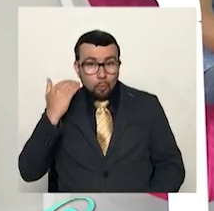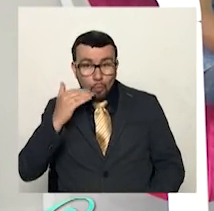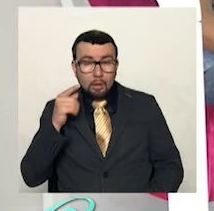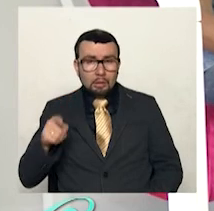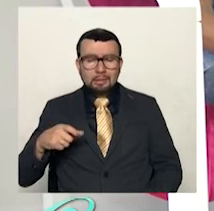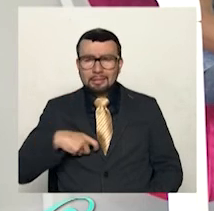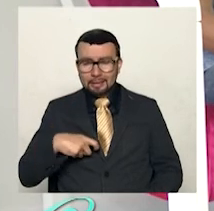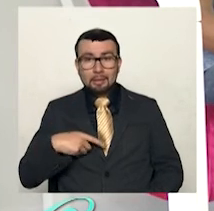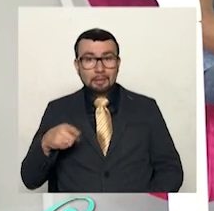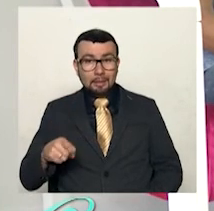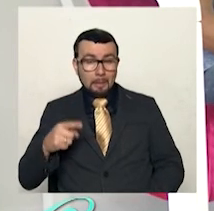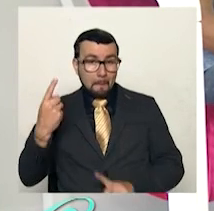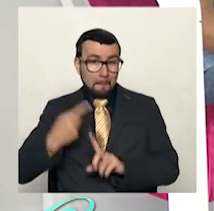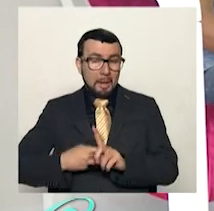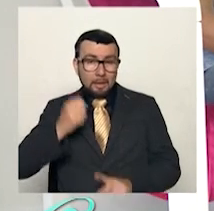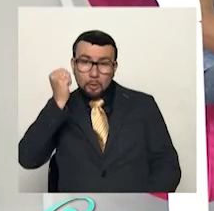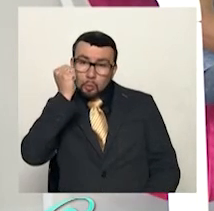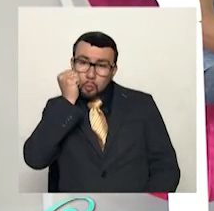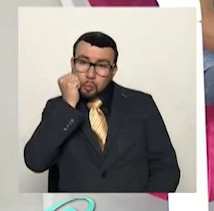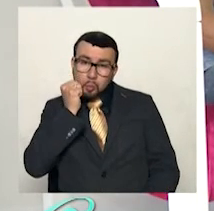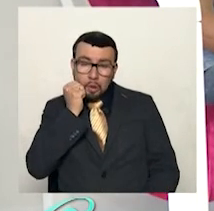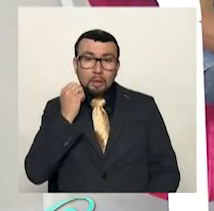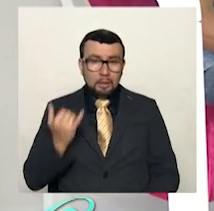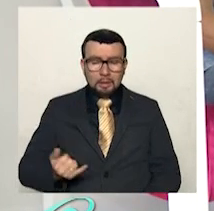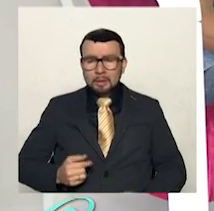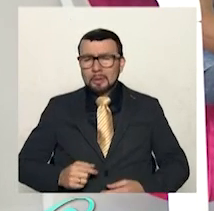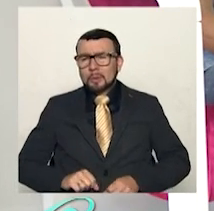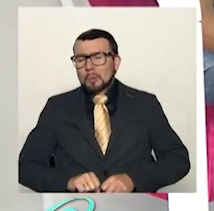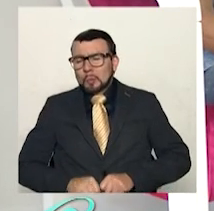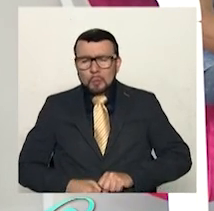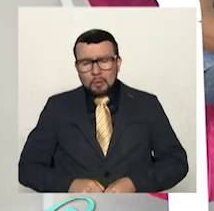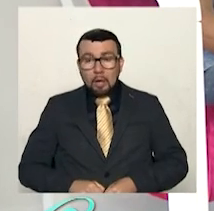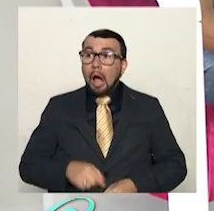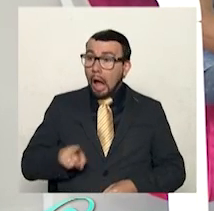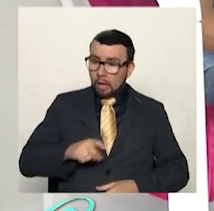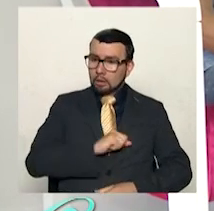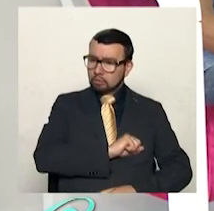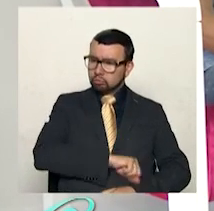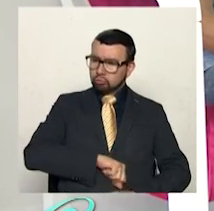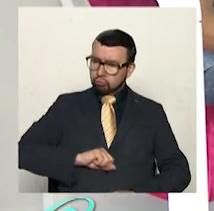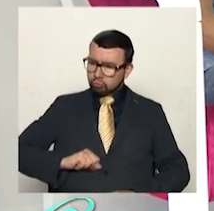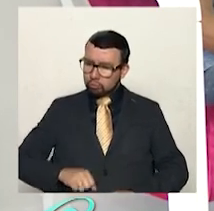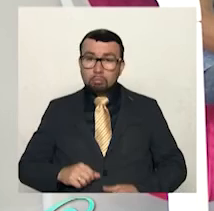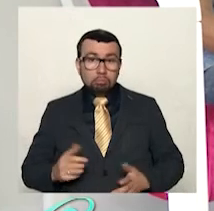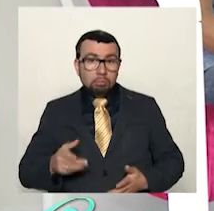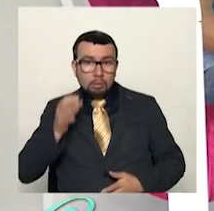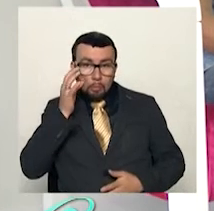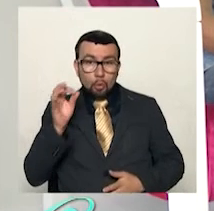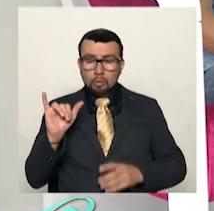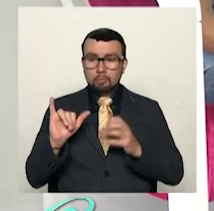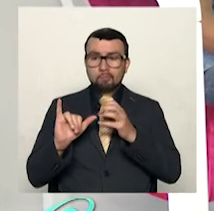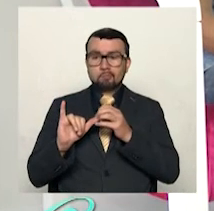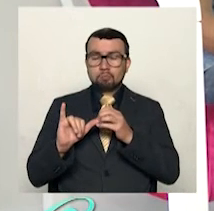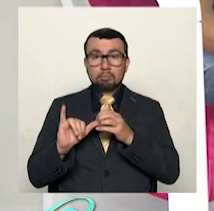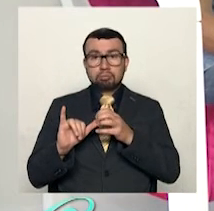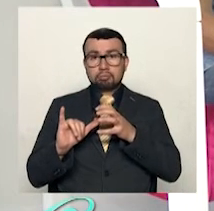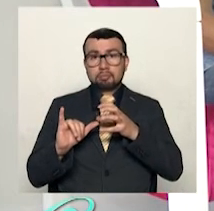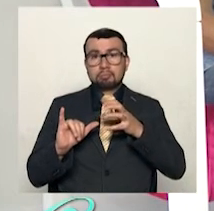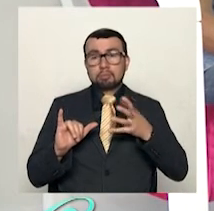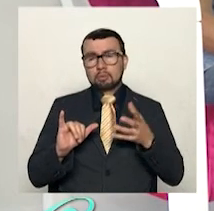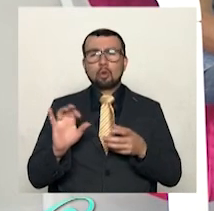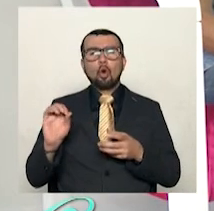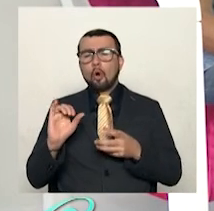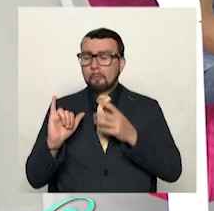cólicos menstruales y ya le harían una ecografía para descartar que sea un tumor en un ovario, que tenga una